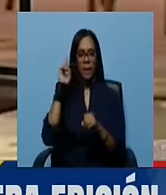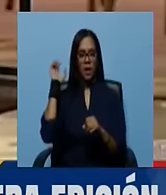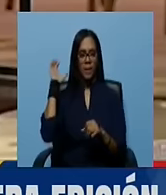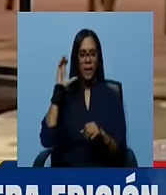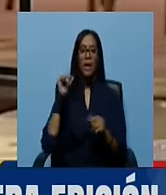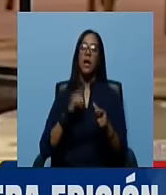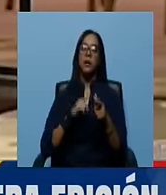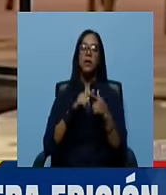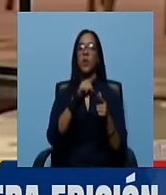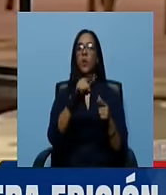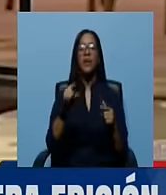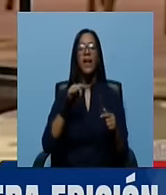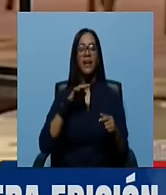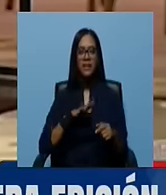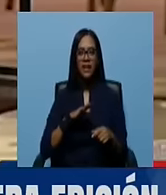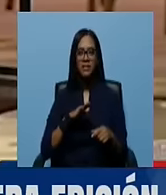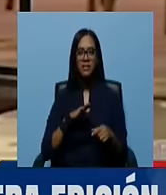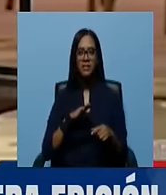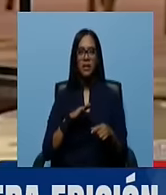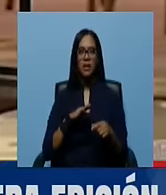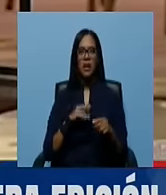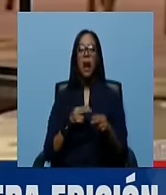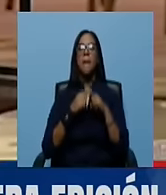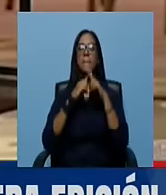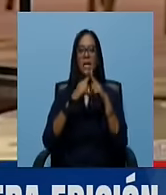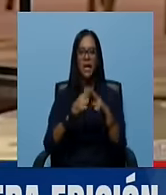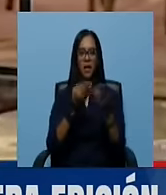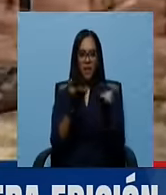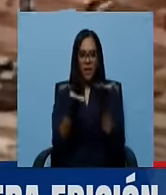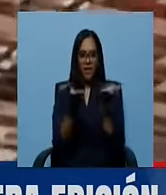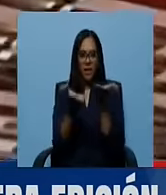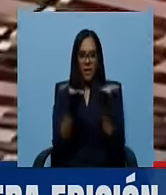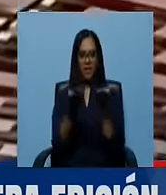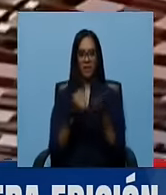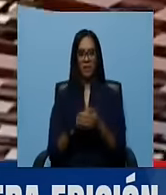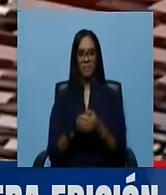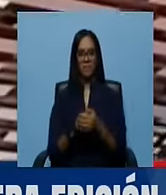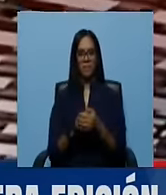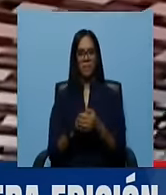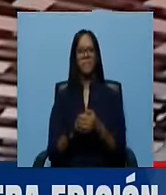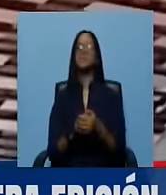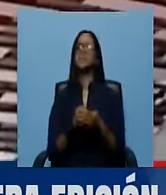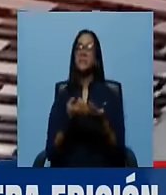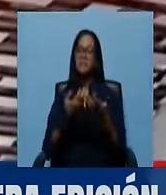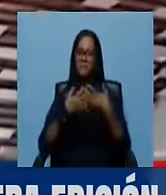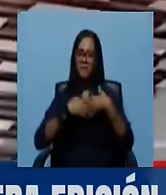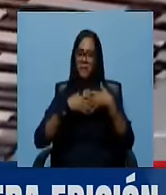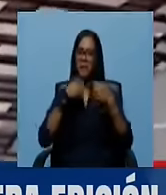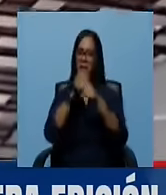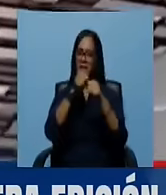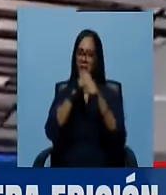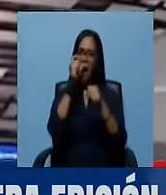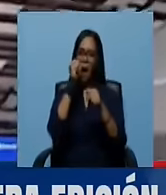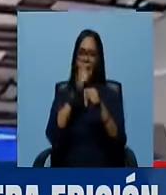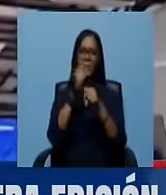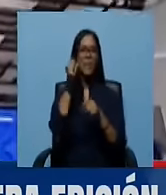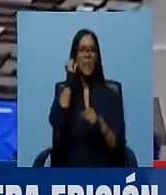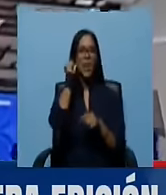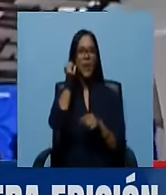Así que ustedes están, prestadores de servicio, emprendedores, emprendedoras, empresarios,